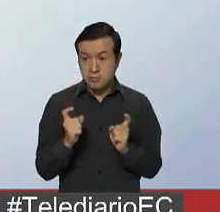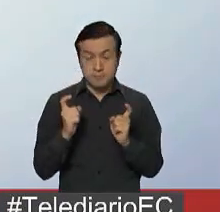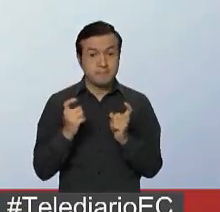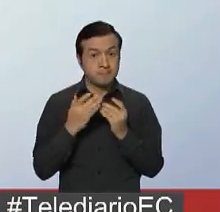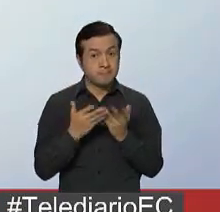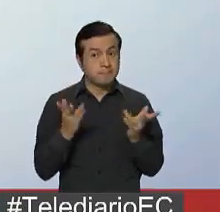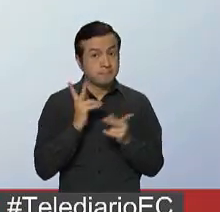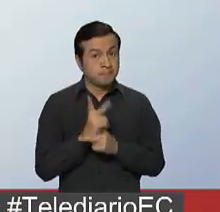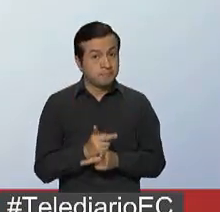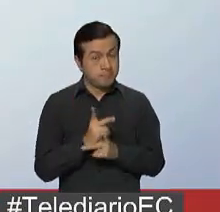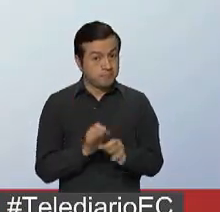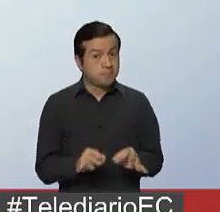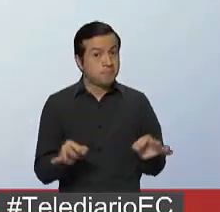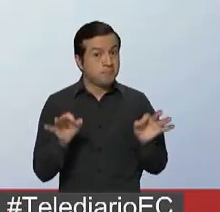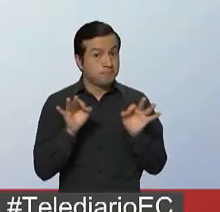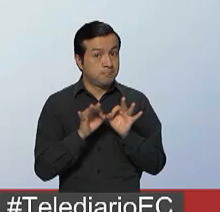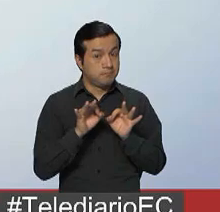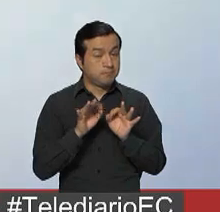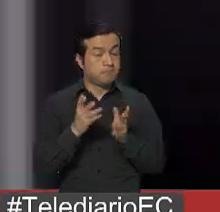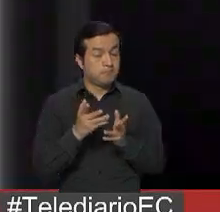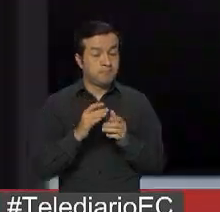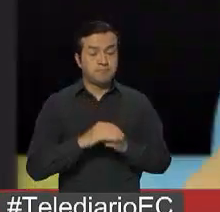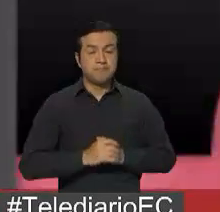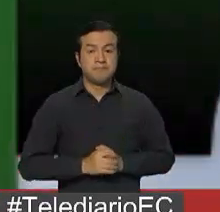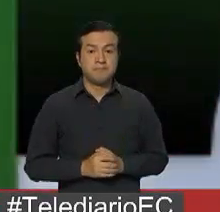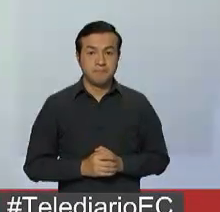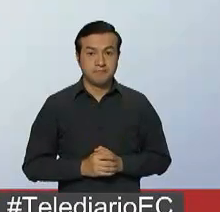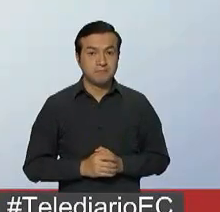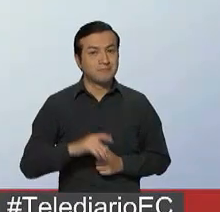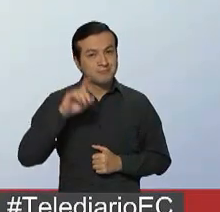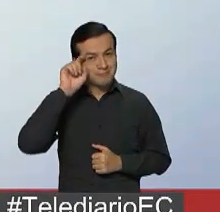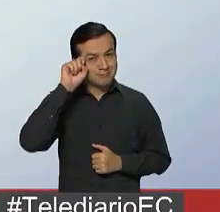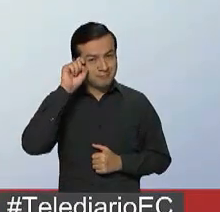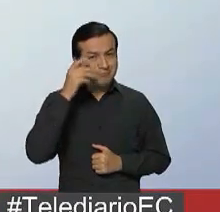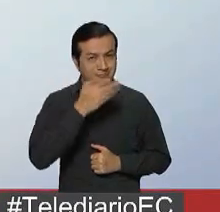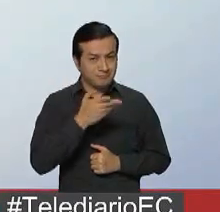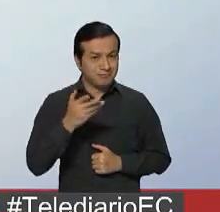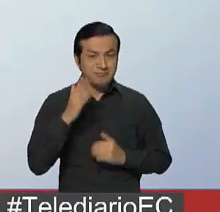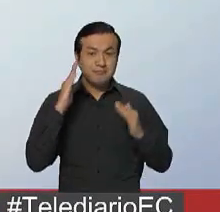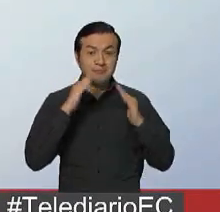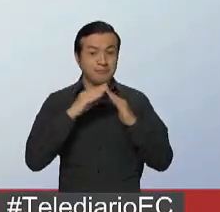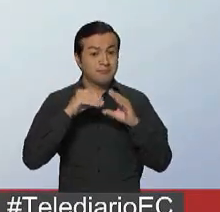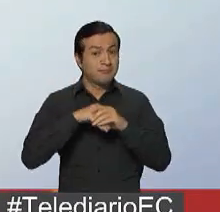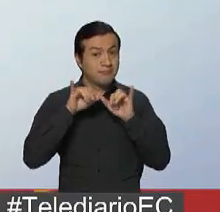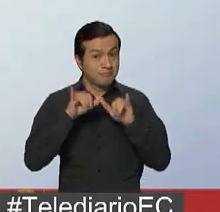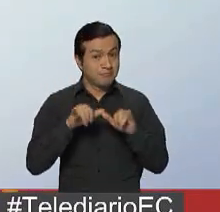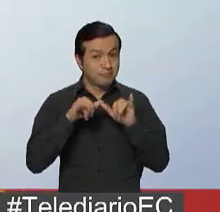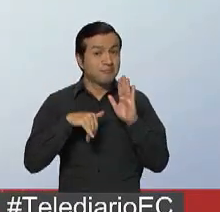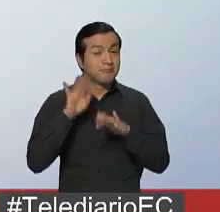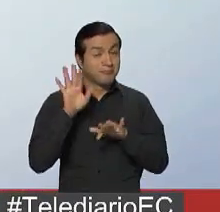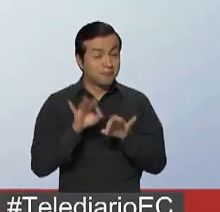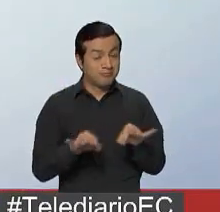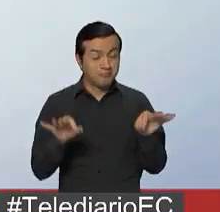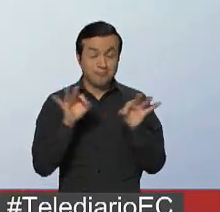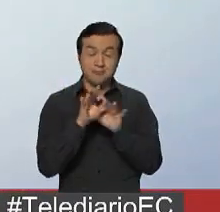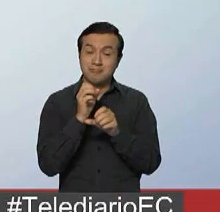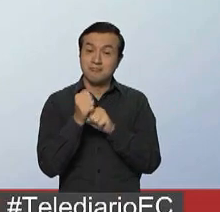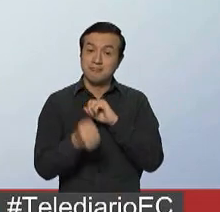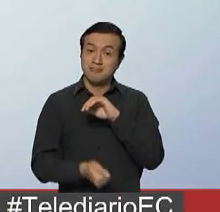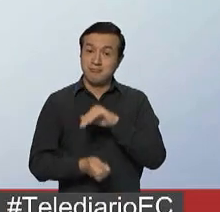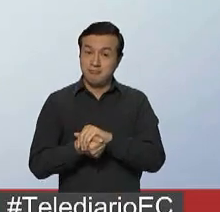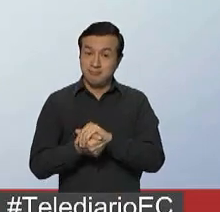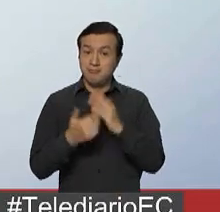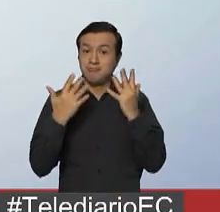debidas precauciones y decidir el cambio de medidas recuerda que el mejor lugar para enfrentar esta pandemia sigue siendo tu casa